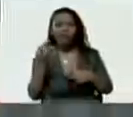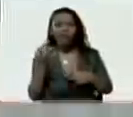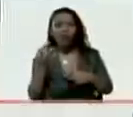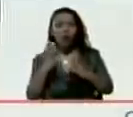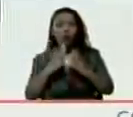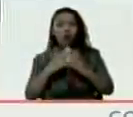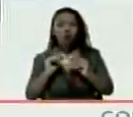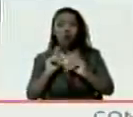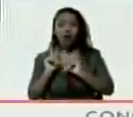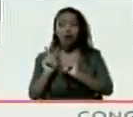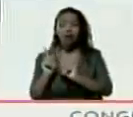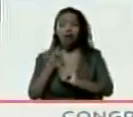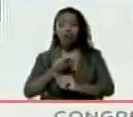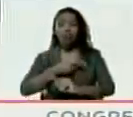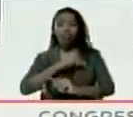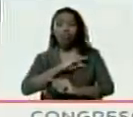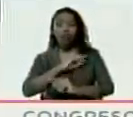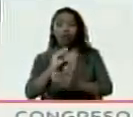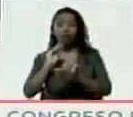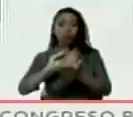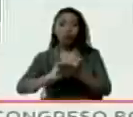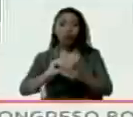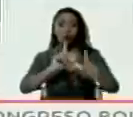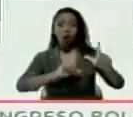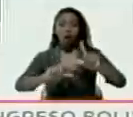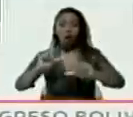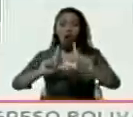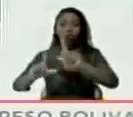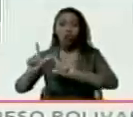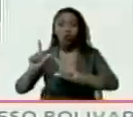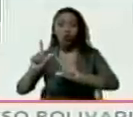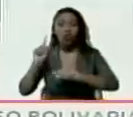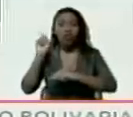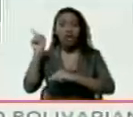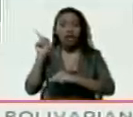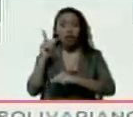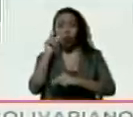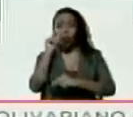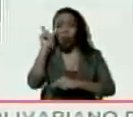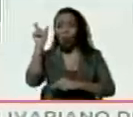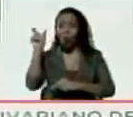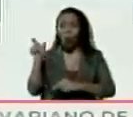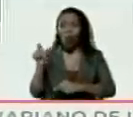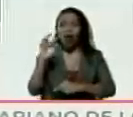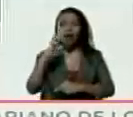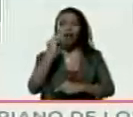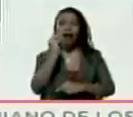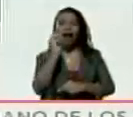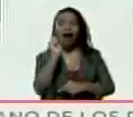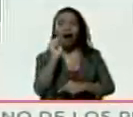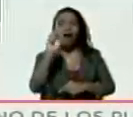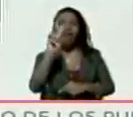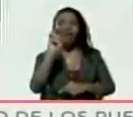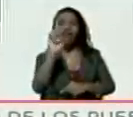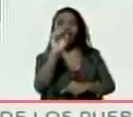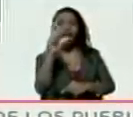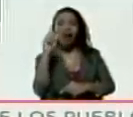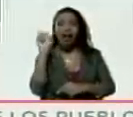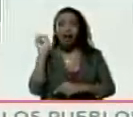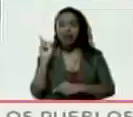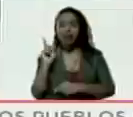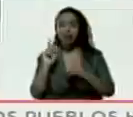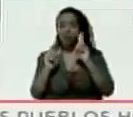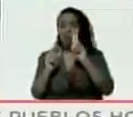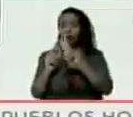todas las patrañas que se montan en los laboratorios de Ravel, de Alberto Federico Ravel, que pareciera que también que está, se le están